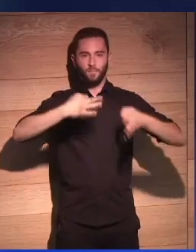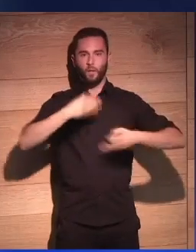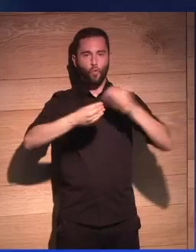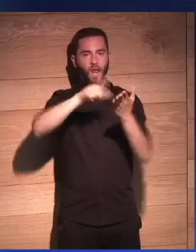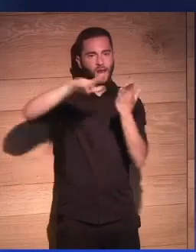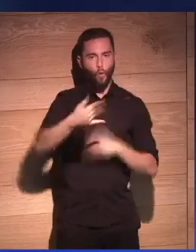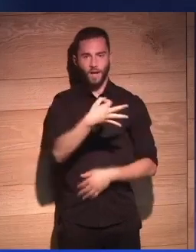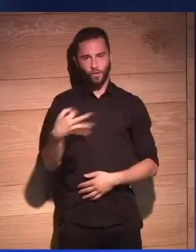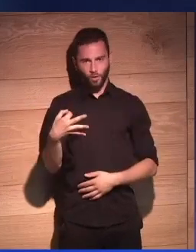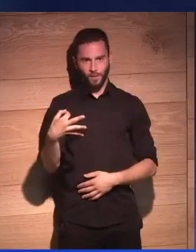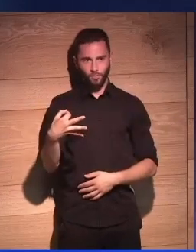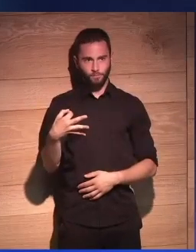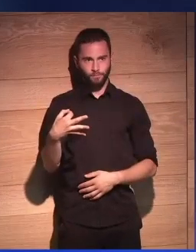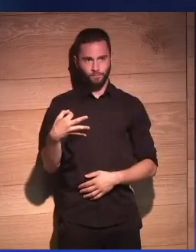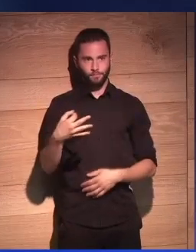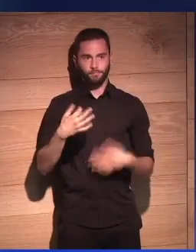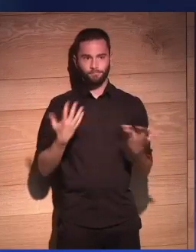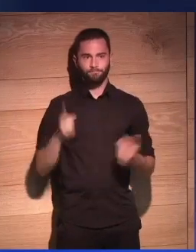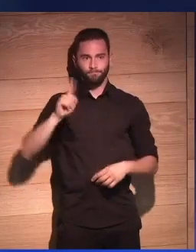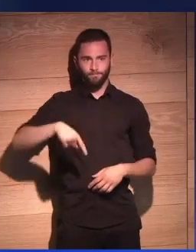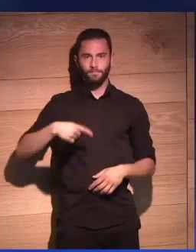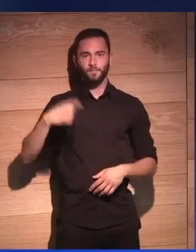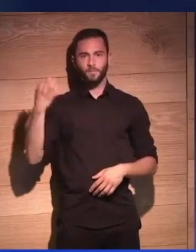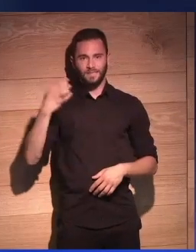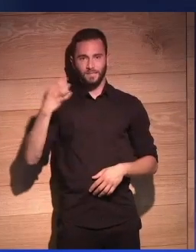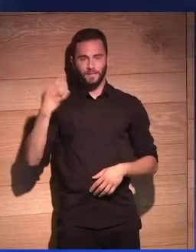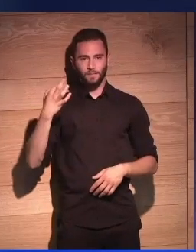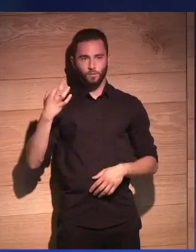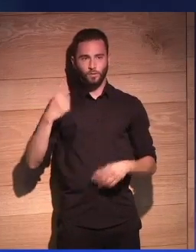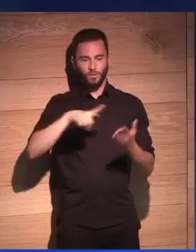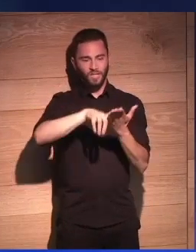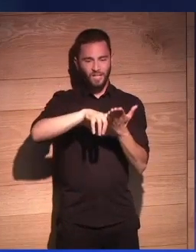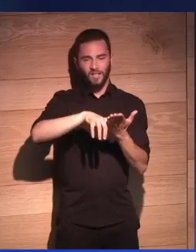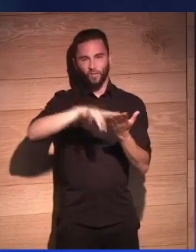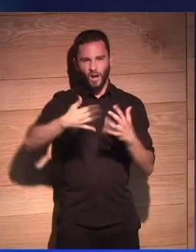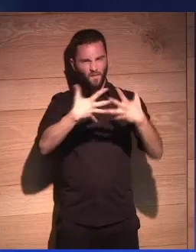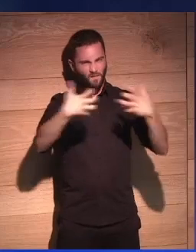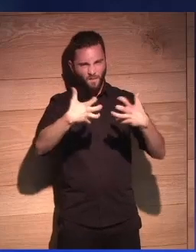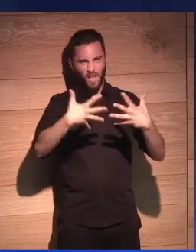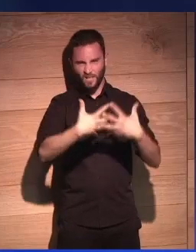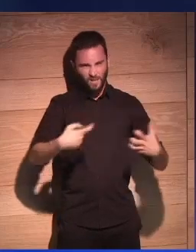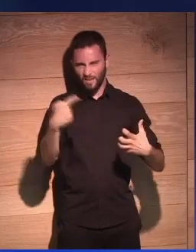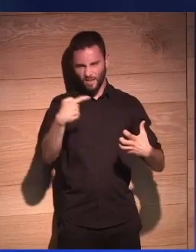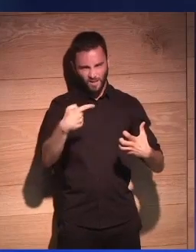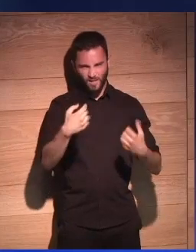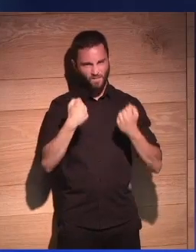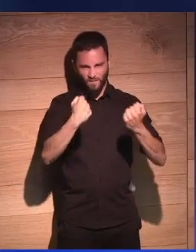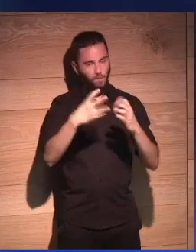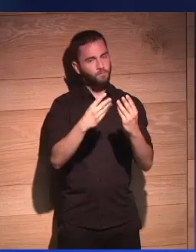lenguaje correcto. Y por un lado tenemos que dejar de usar estas frases tan negativas.